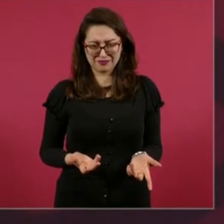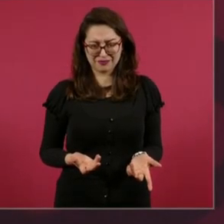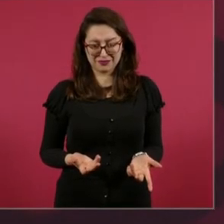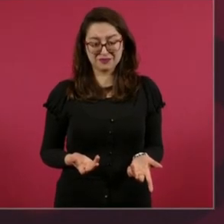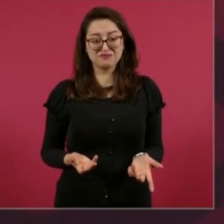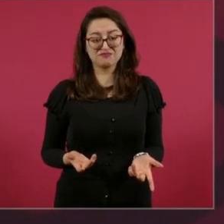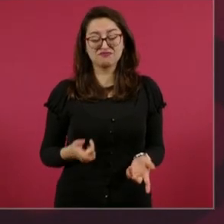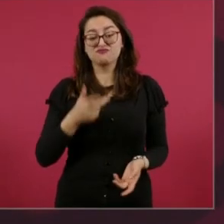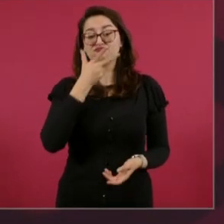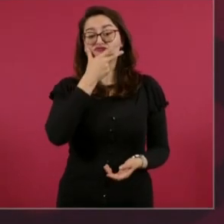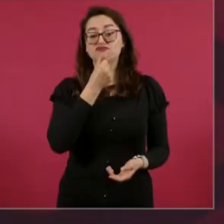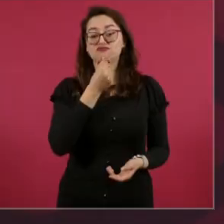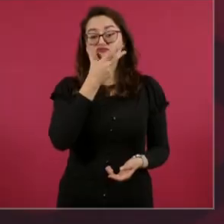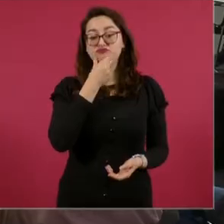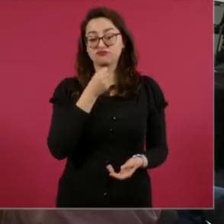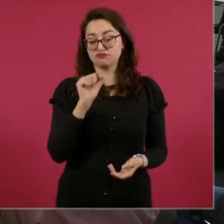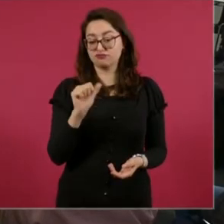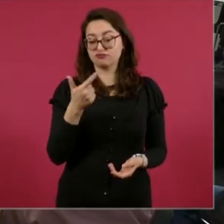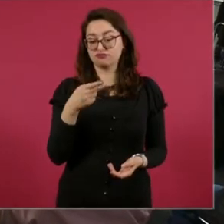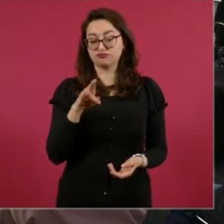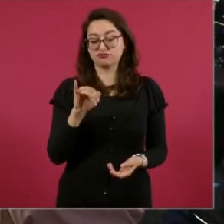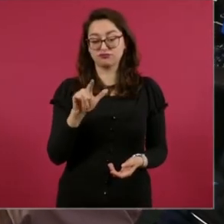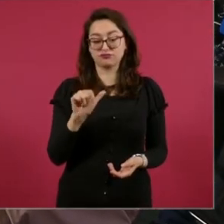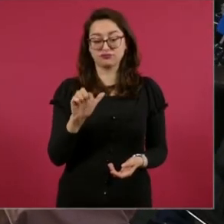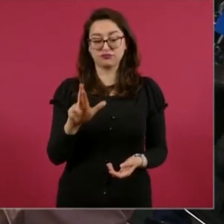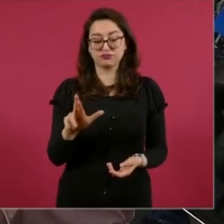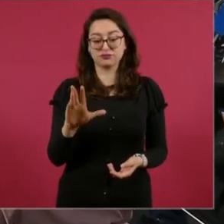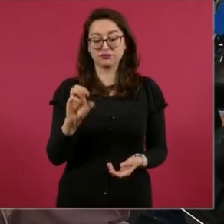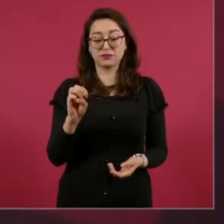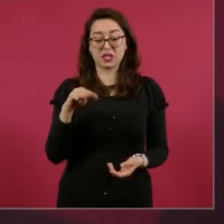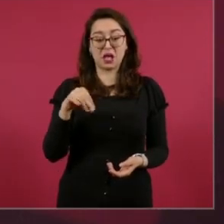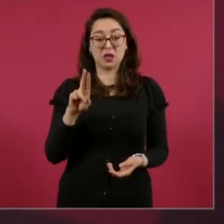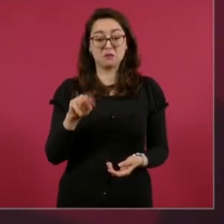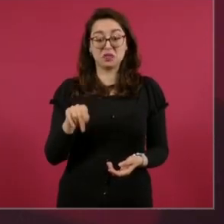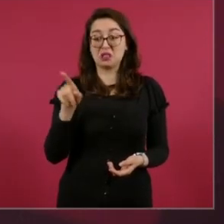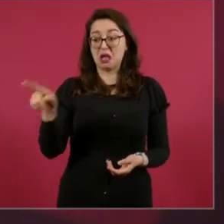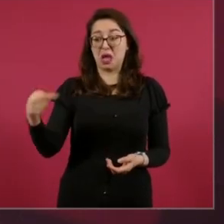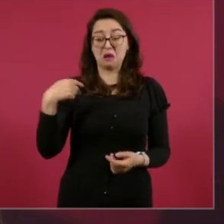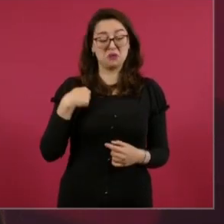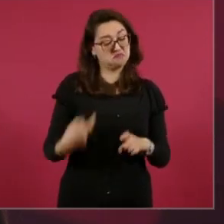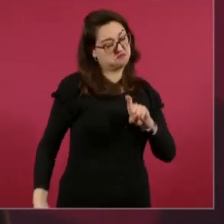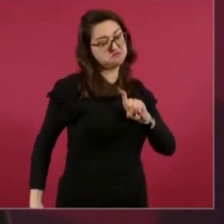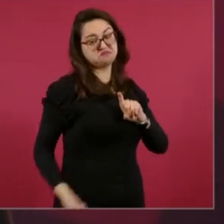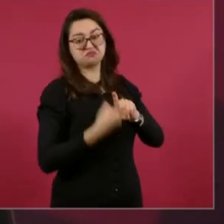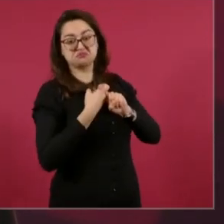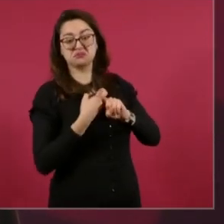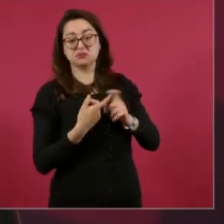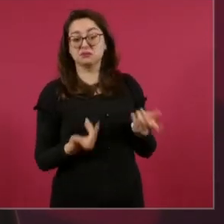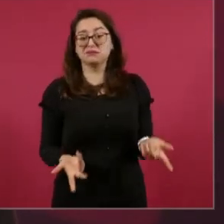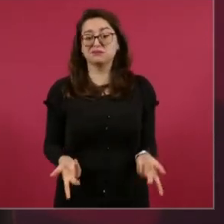precisamente es de allá de Quintana Roo, de Chetumal, me mienta la madre, ¿sí?